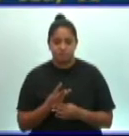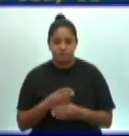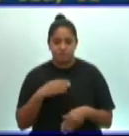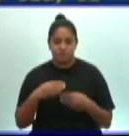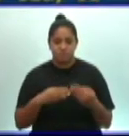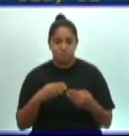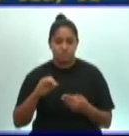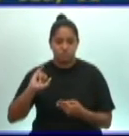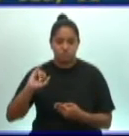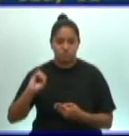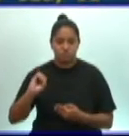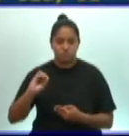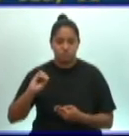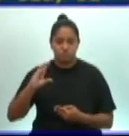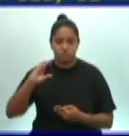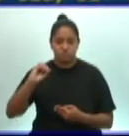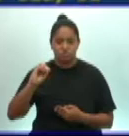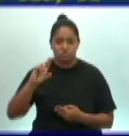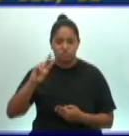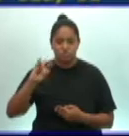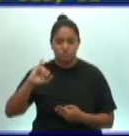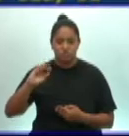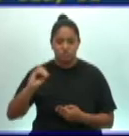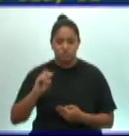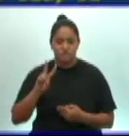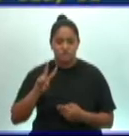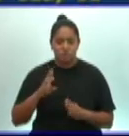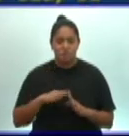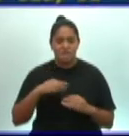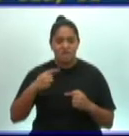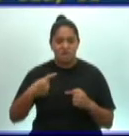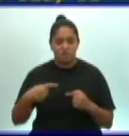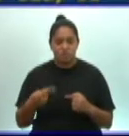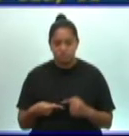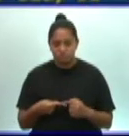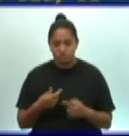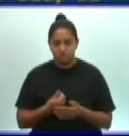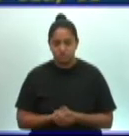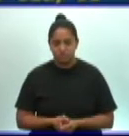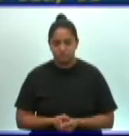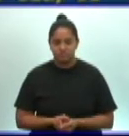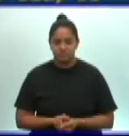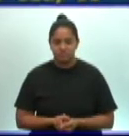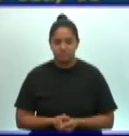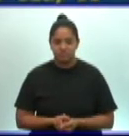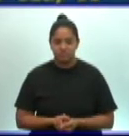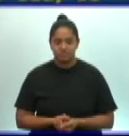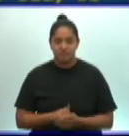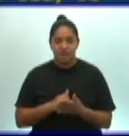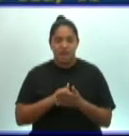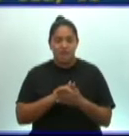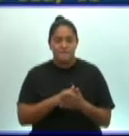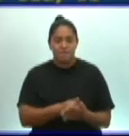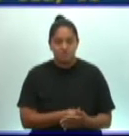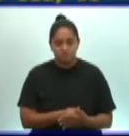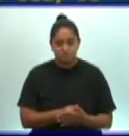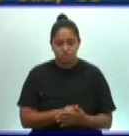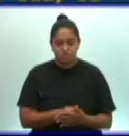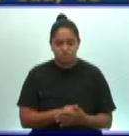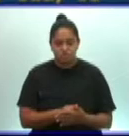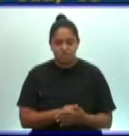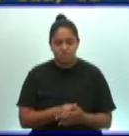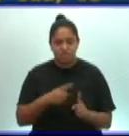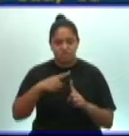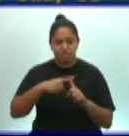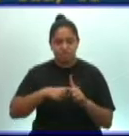volumen se mantiene constante y se cumple la relación de proporcionalidad directa entre la presión y la temperatura, o sea, se cumple también esta